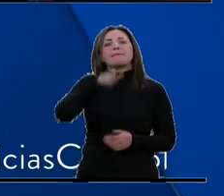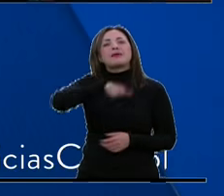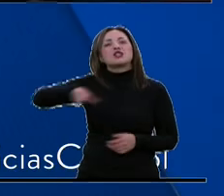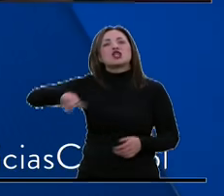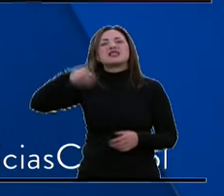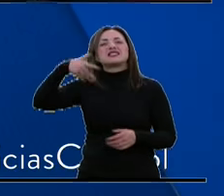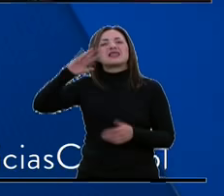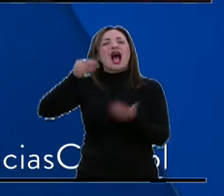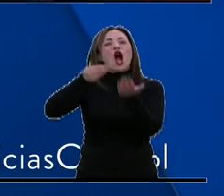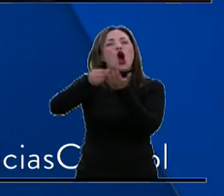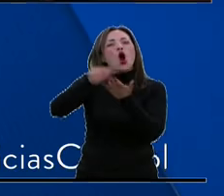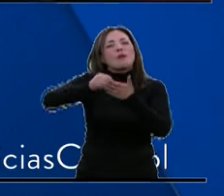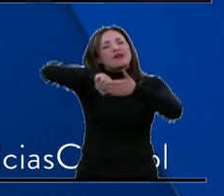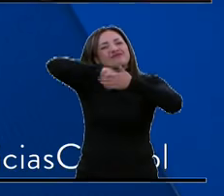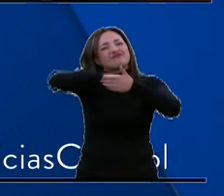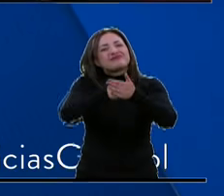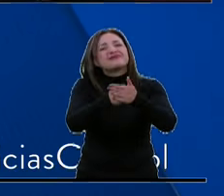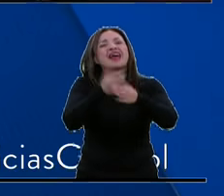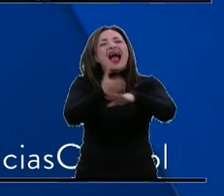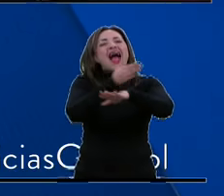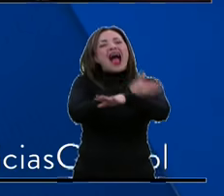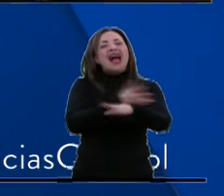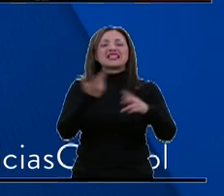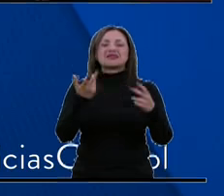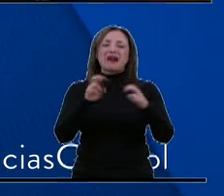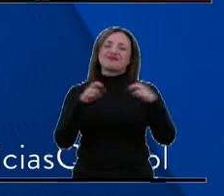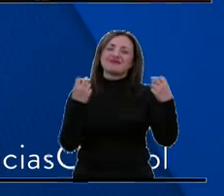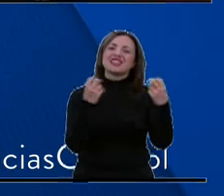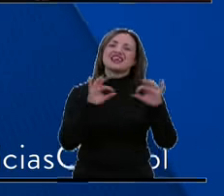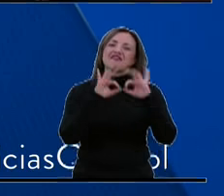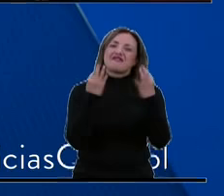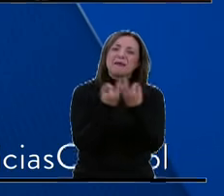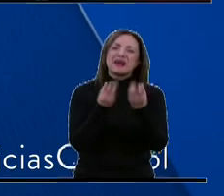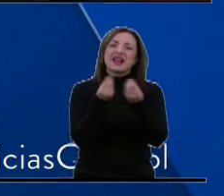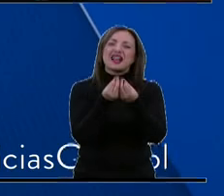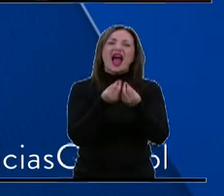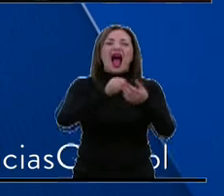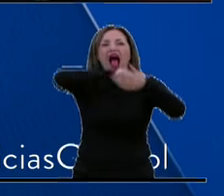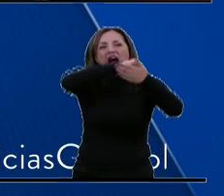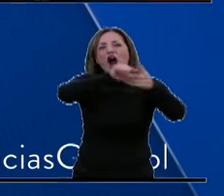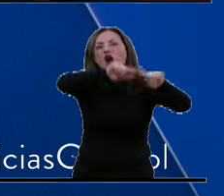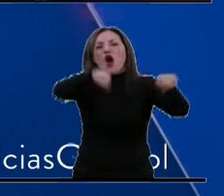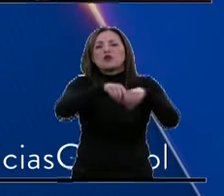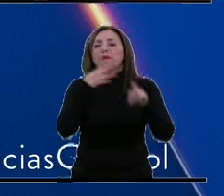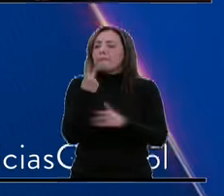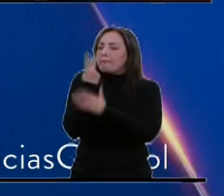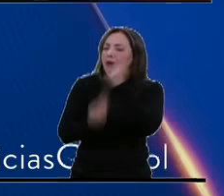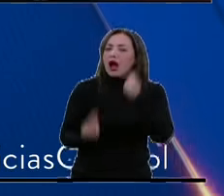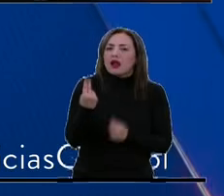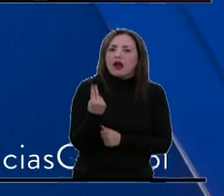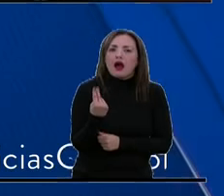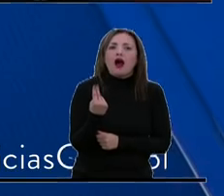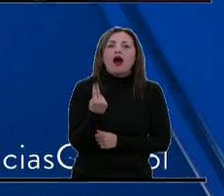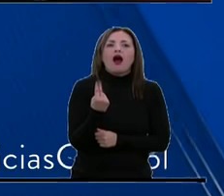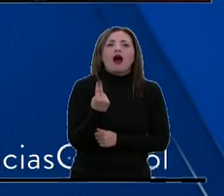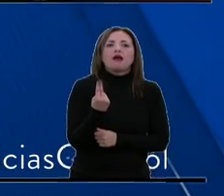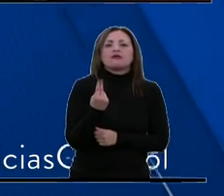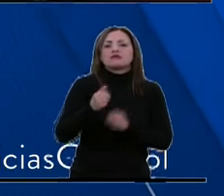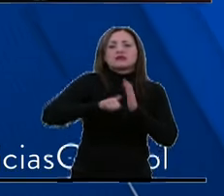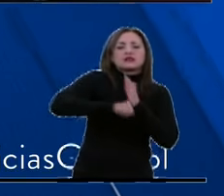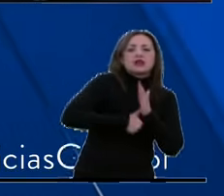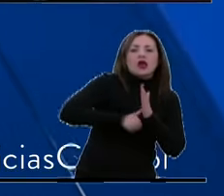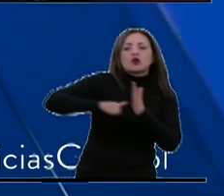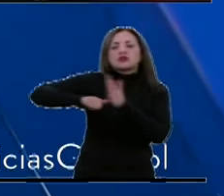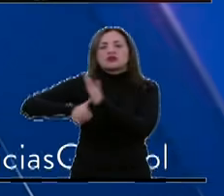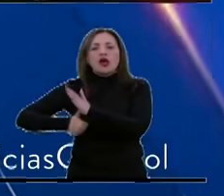cenas de navidad o del 31 de diciembre y de pronto son una pareja y tienen finaliza su cédula